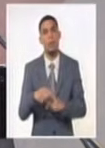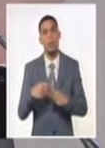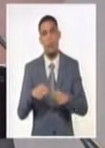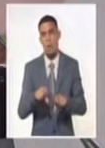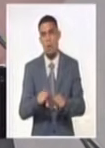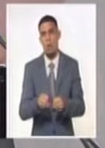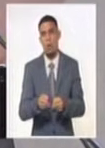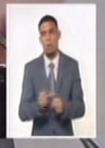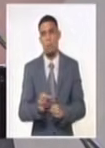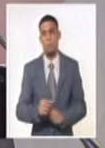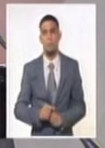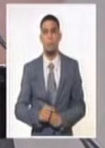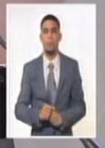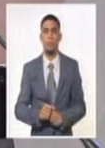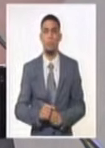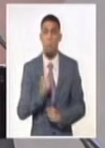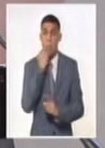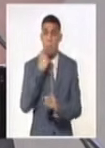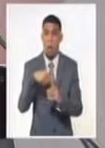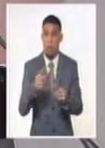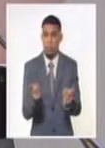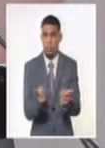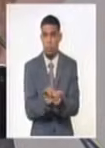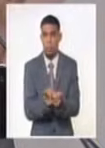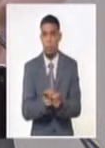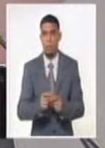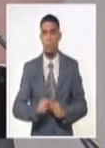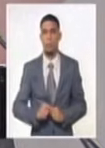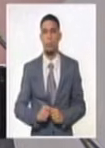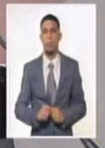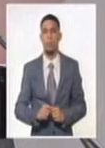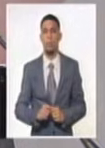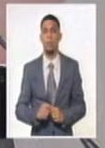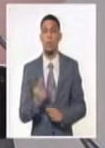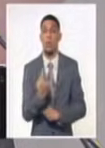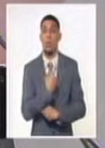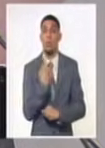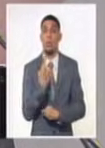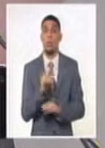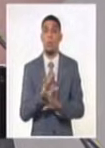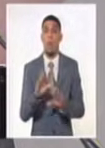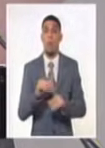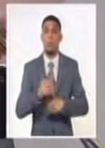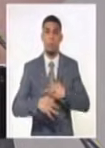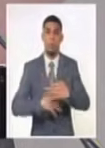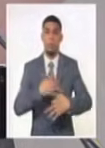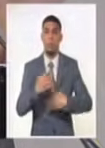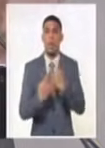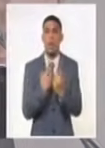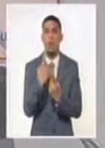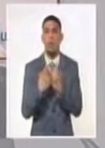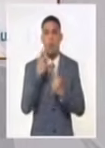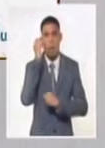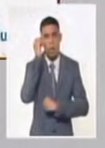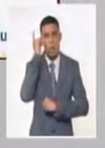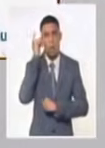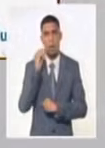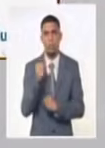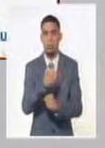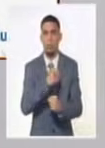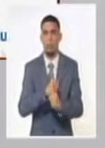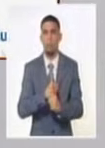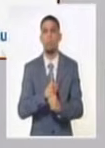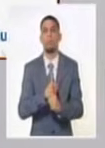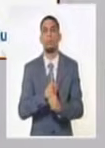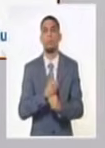hacerlo. Concretamente, nosotros hemos mencionado algunas de estas alternativas, las hemos utilizado, como decía, en periodos